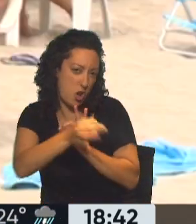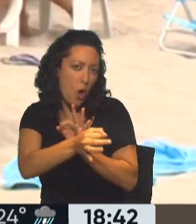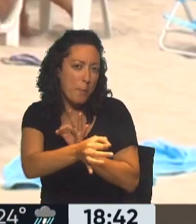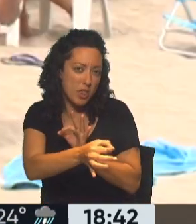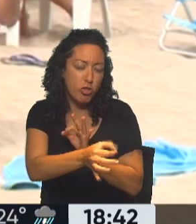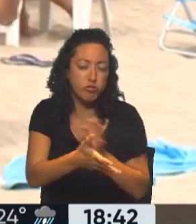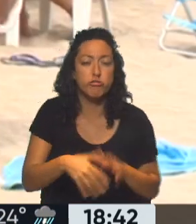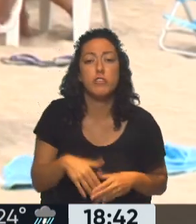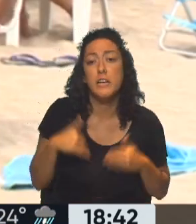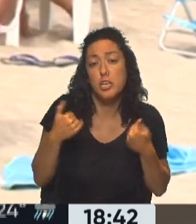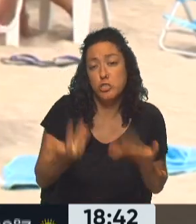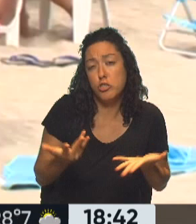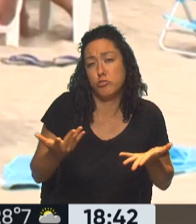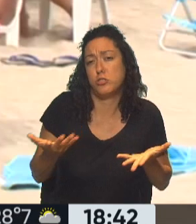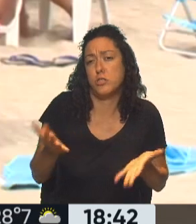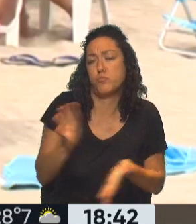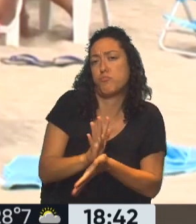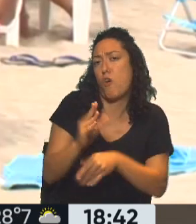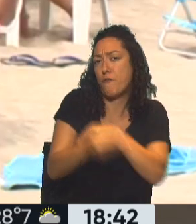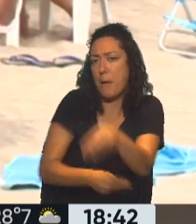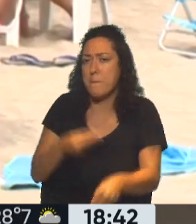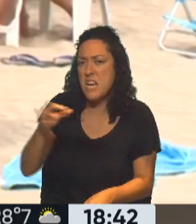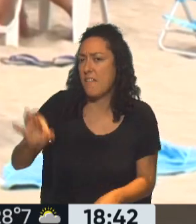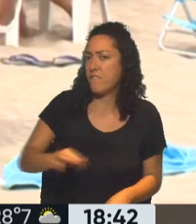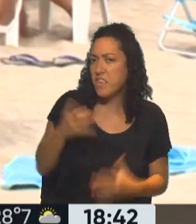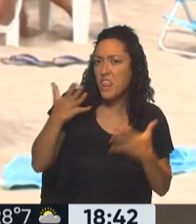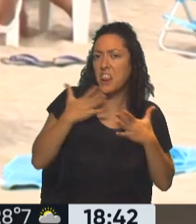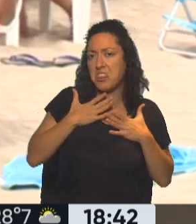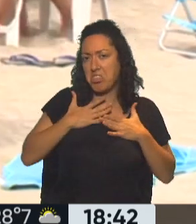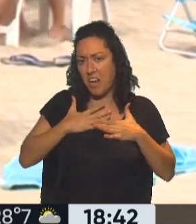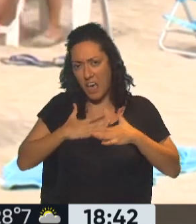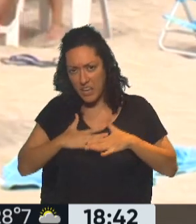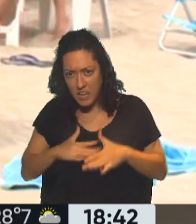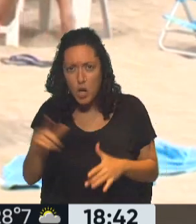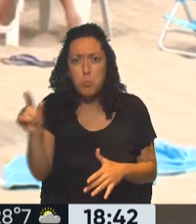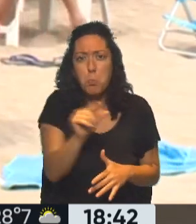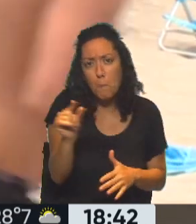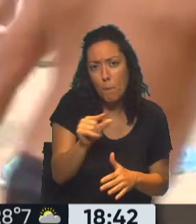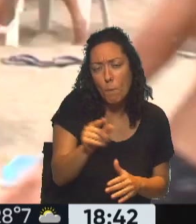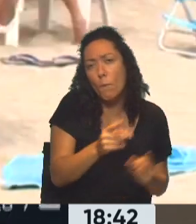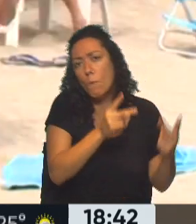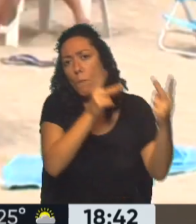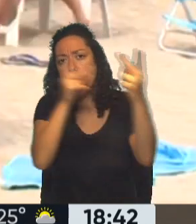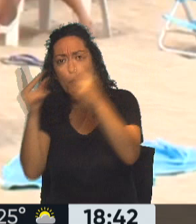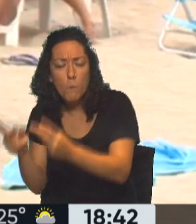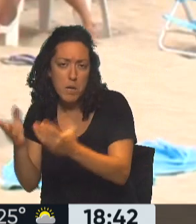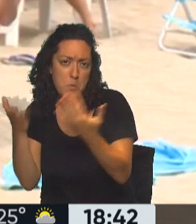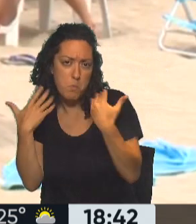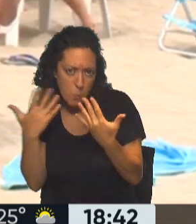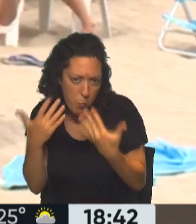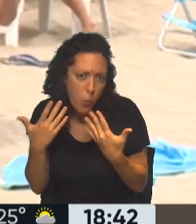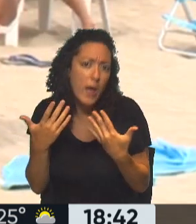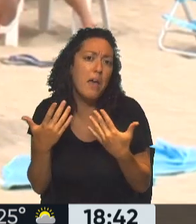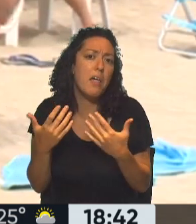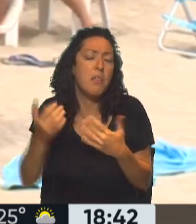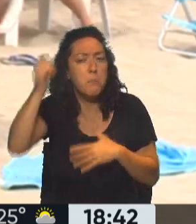permite tener una vida muy familiar, muy tranquila y en pocos minutos poder sumergirse en el vértigo